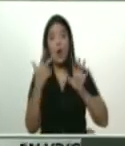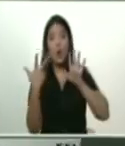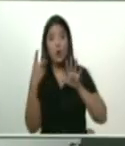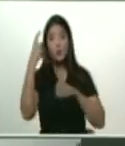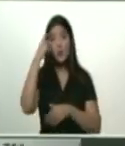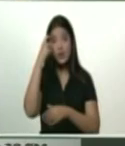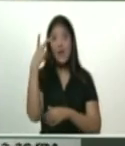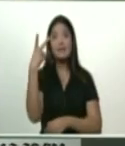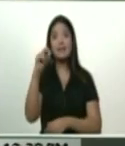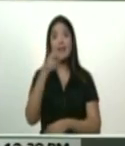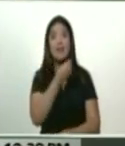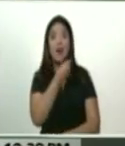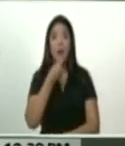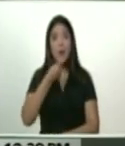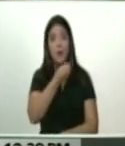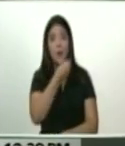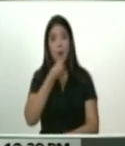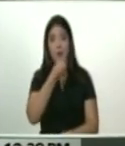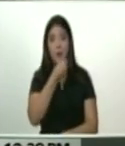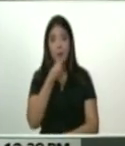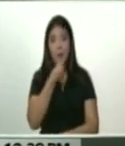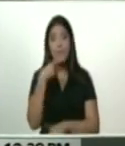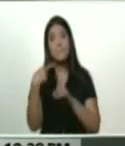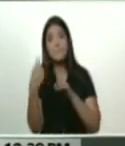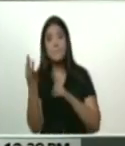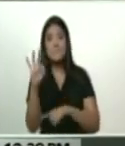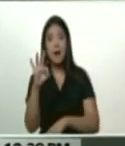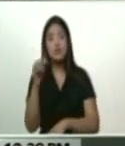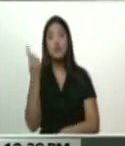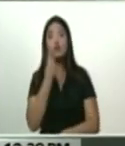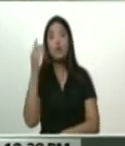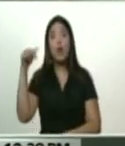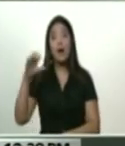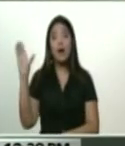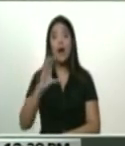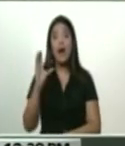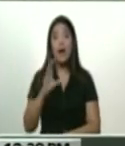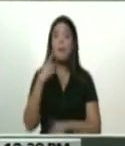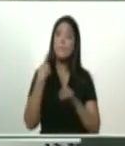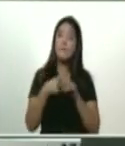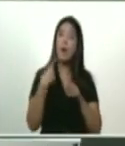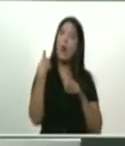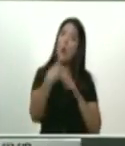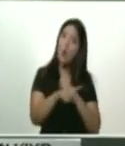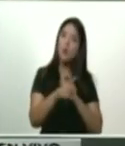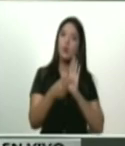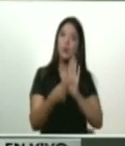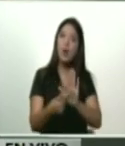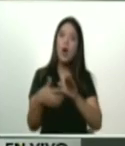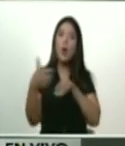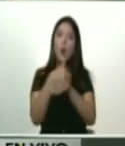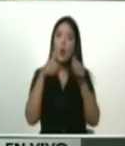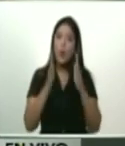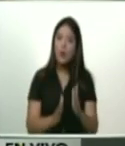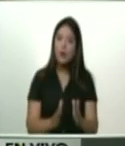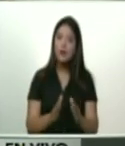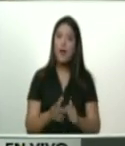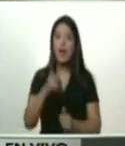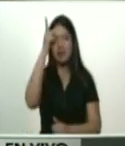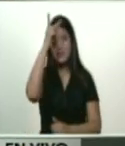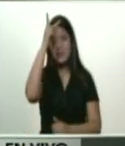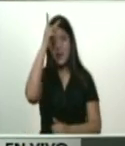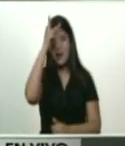8 días 30 conciertos, más solamente en Caracas, más los conciertos que va a anunciar en este momento el gobernador Tarek El